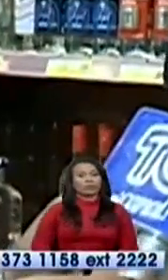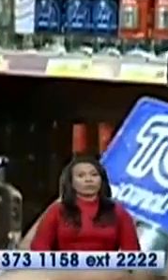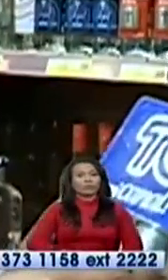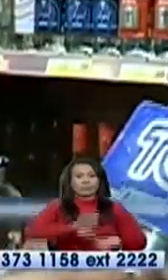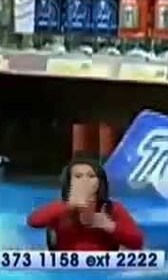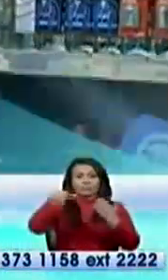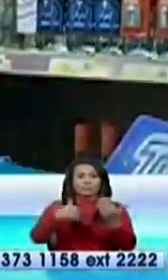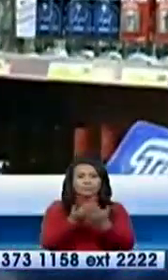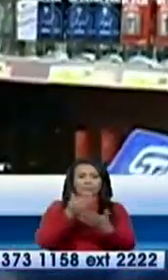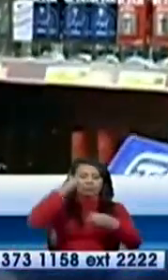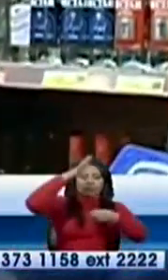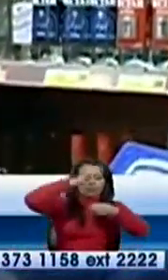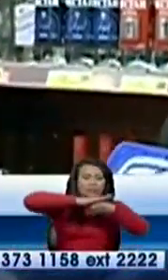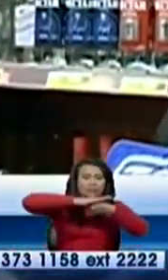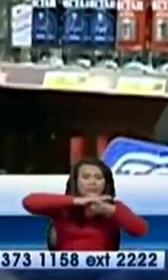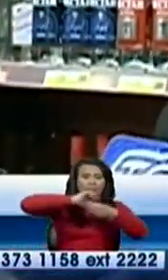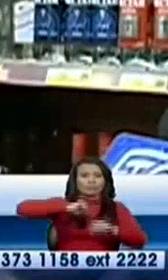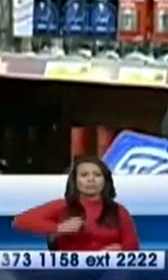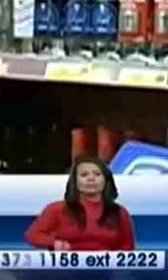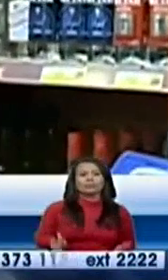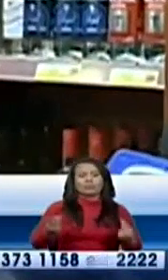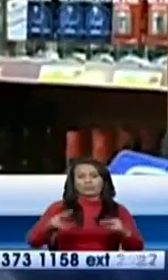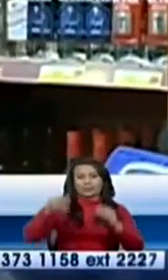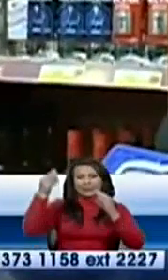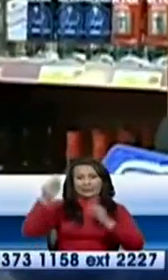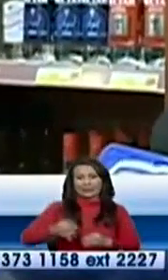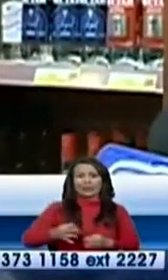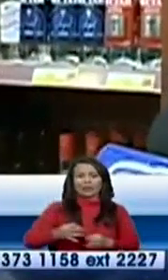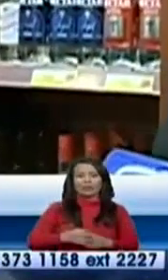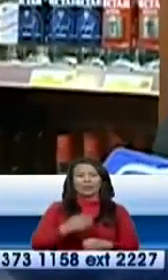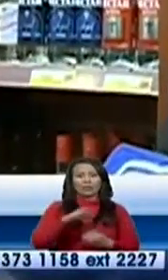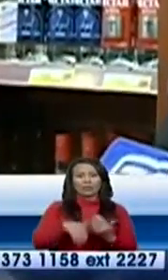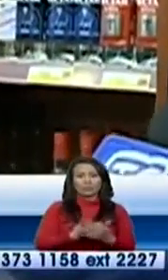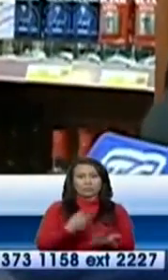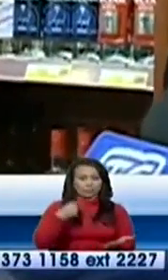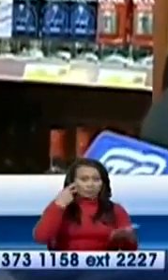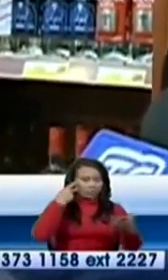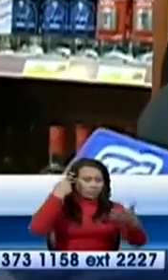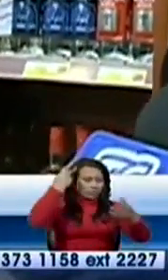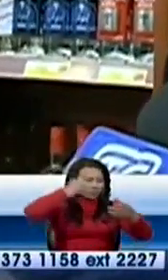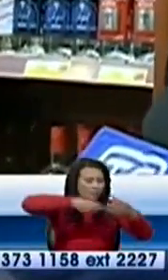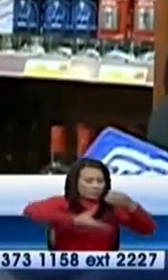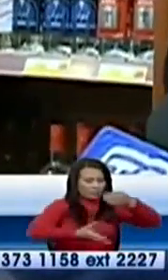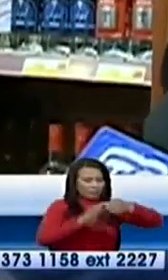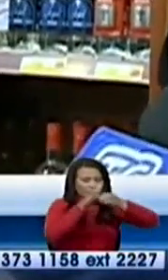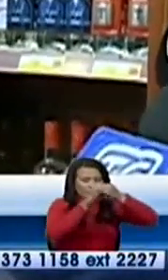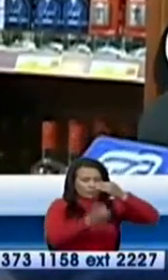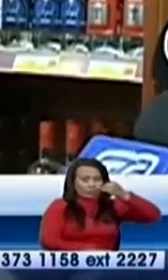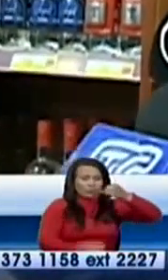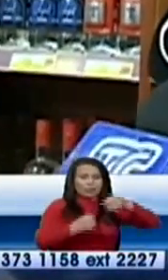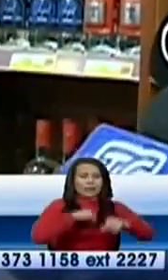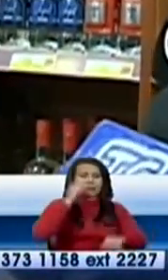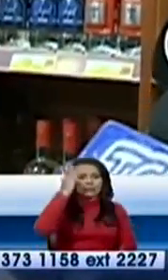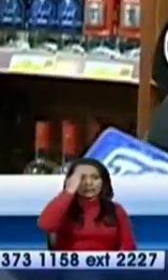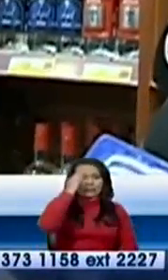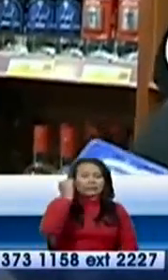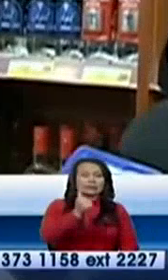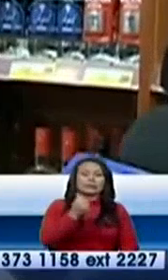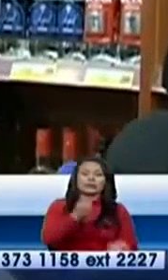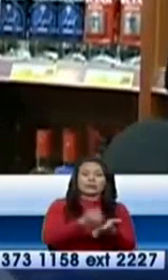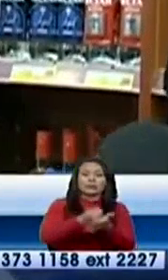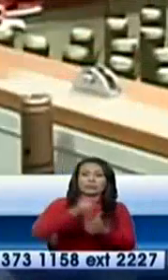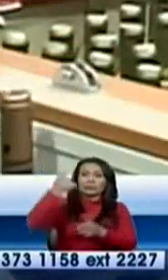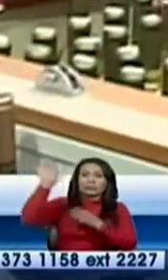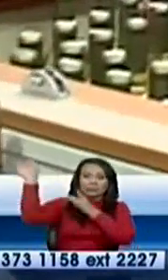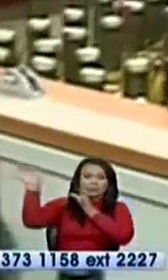sellados, están con el nuevo sello fiscal. Eso da seguridad a los clientes, saben que el licor viene de buena procedencia, es importado